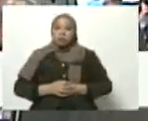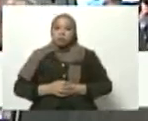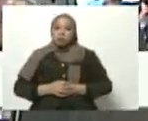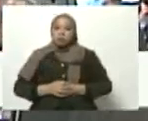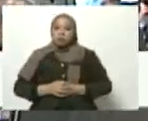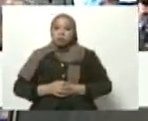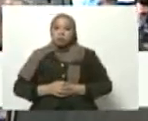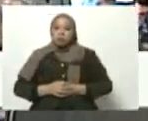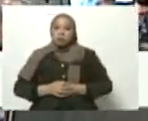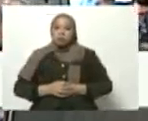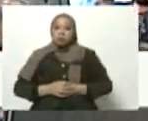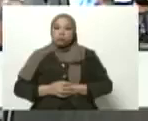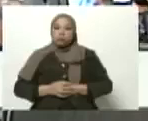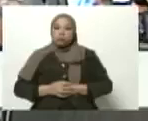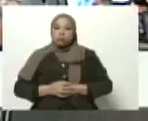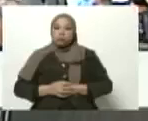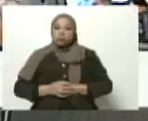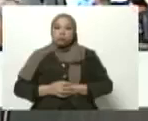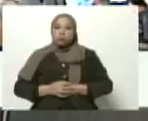bien